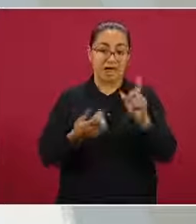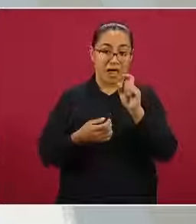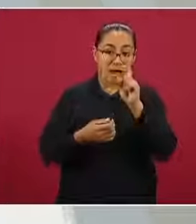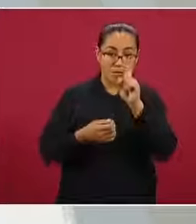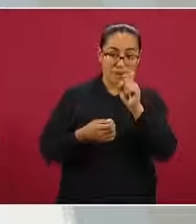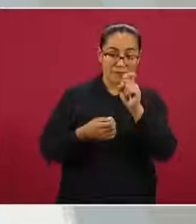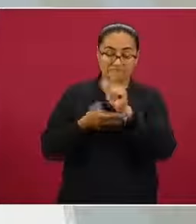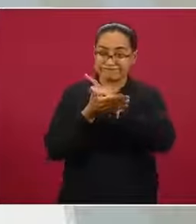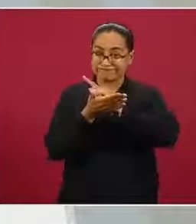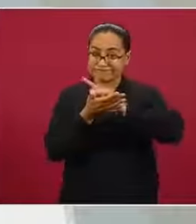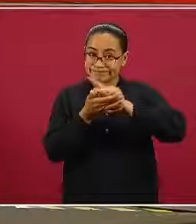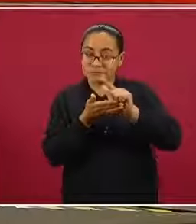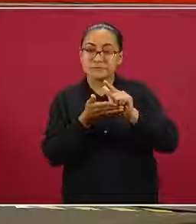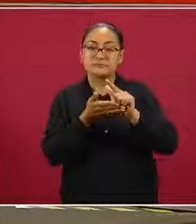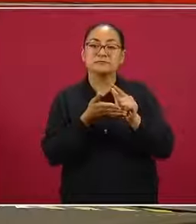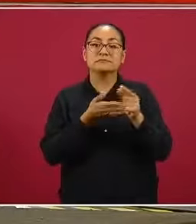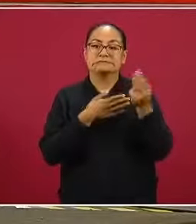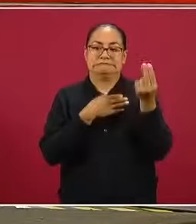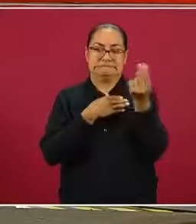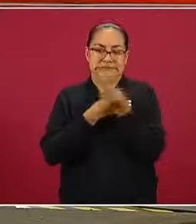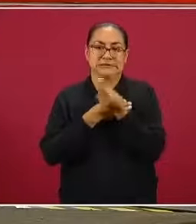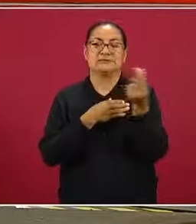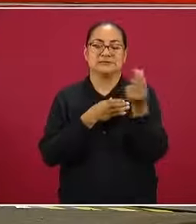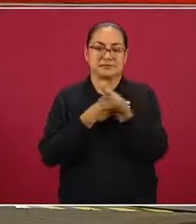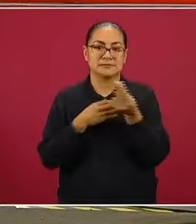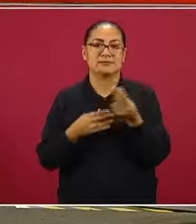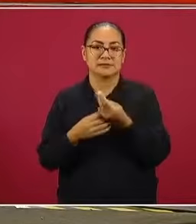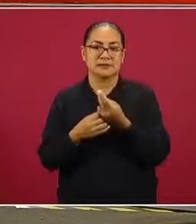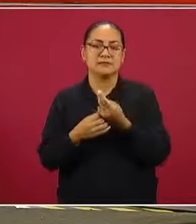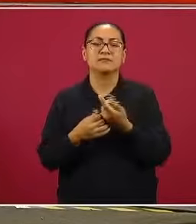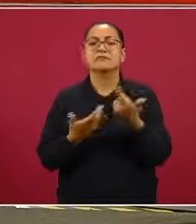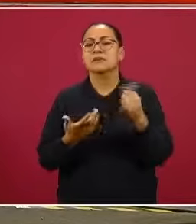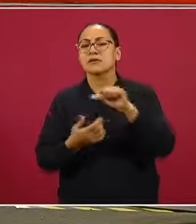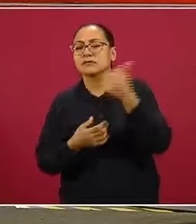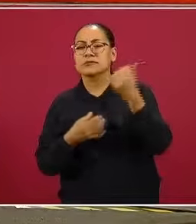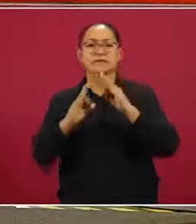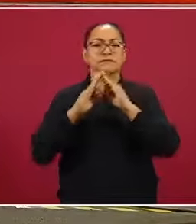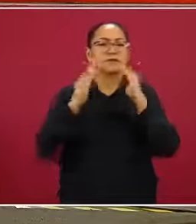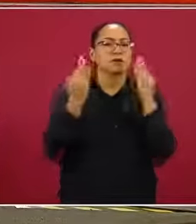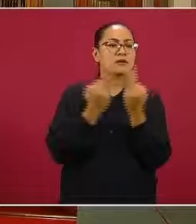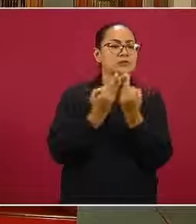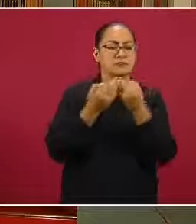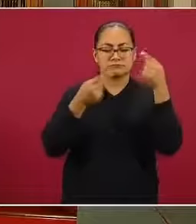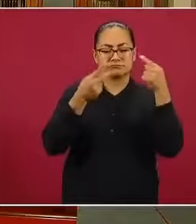de contaminación biológica, no así de otros contaminantes. Entonces, lo que sí